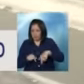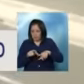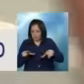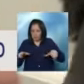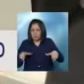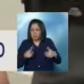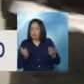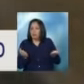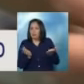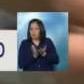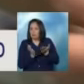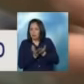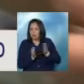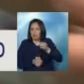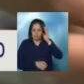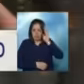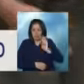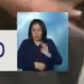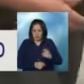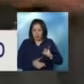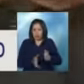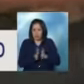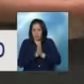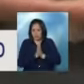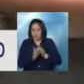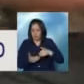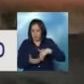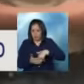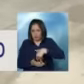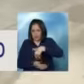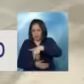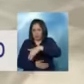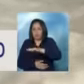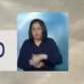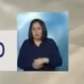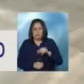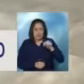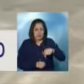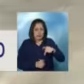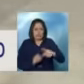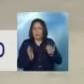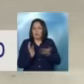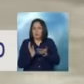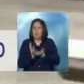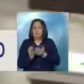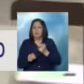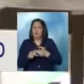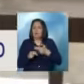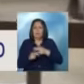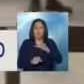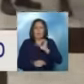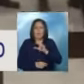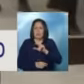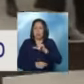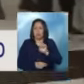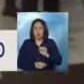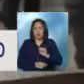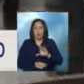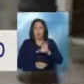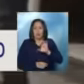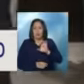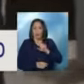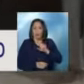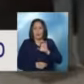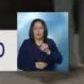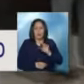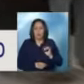SEO ubicado en Barranco. Nos están pidiendo que nos retiremos. Este es el CEO Carlos Fernandini, Carlos Cueto